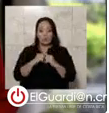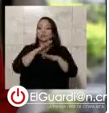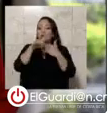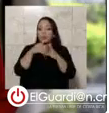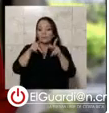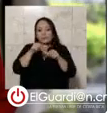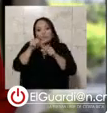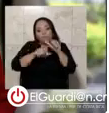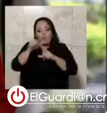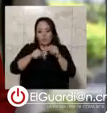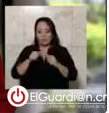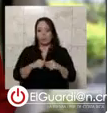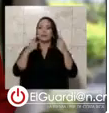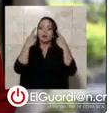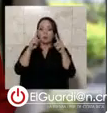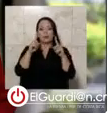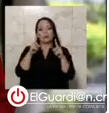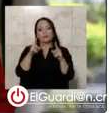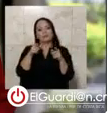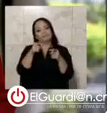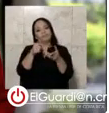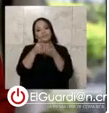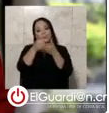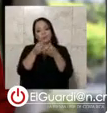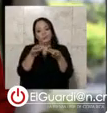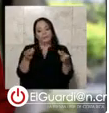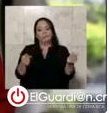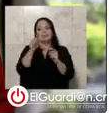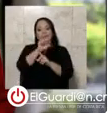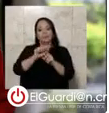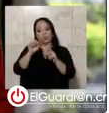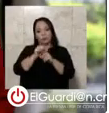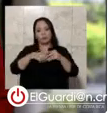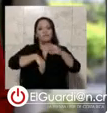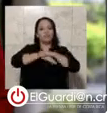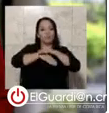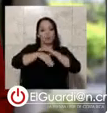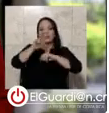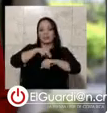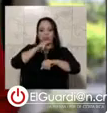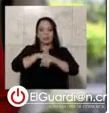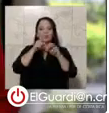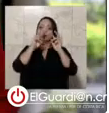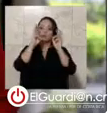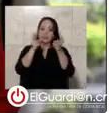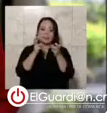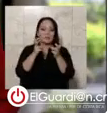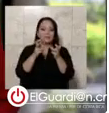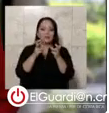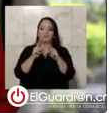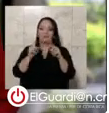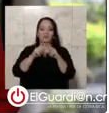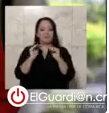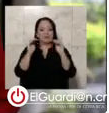hacemos un esfuerzo para solventar esta problemática que tiene el fútbol nacional, porque me parece que es un tema a todo nivel del